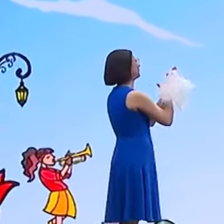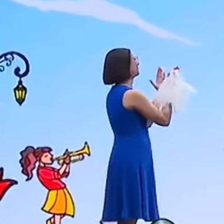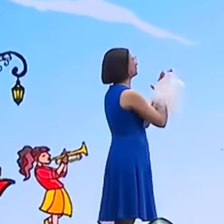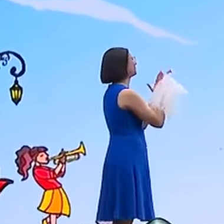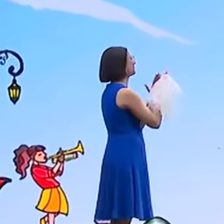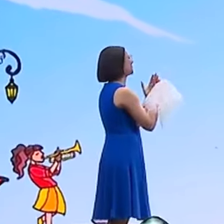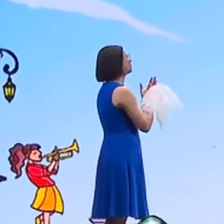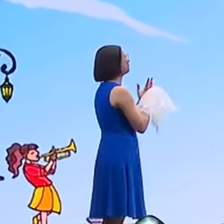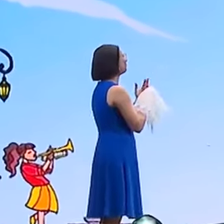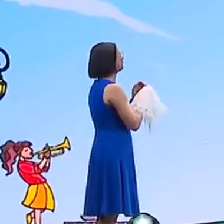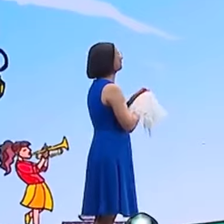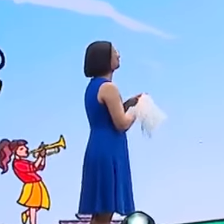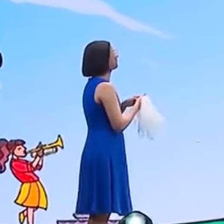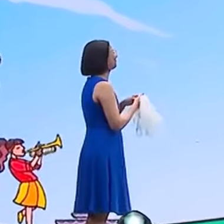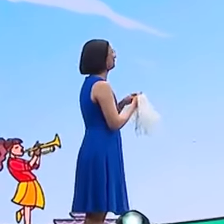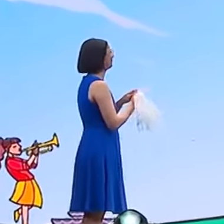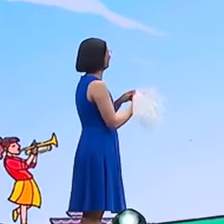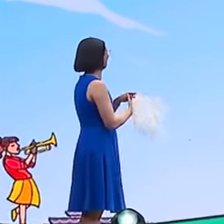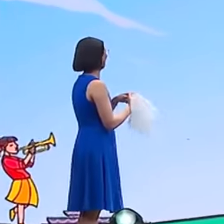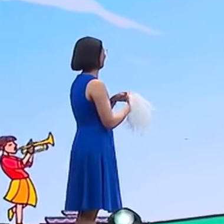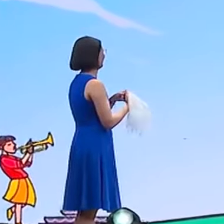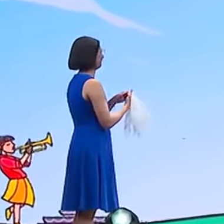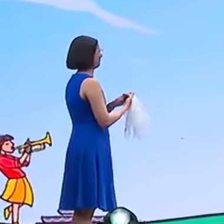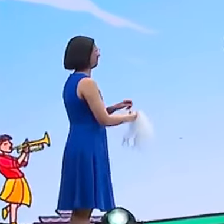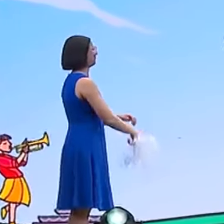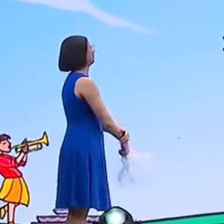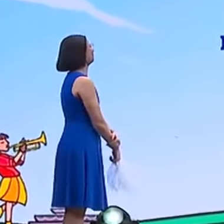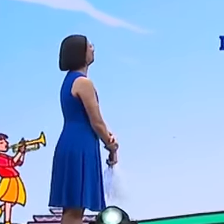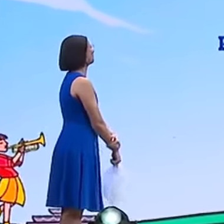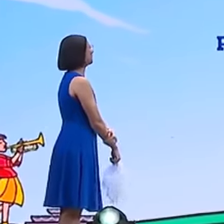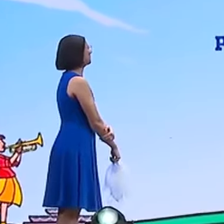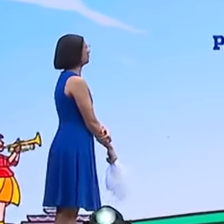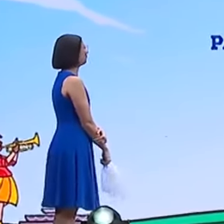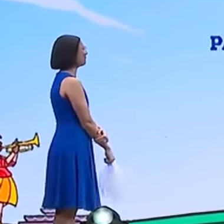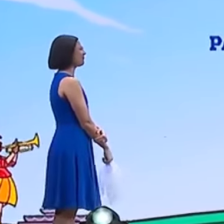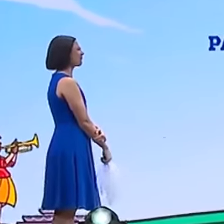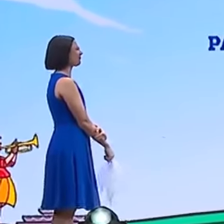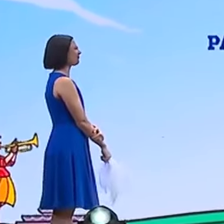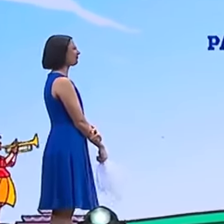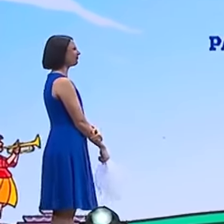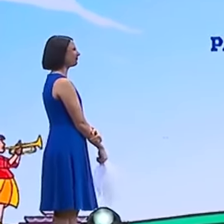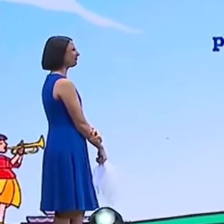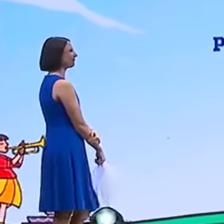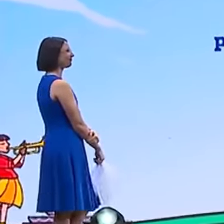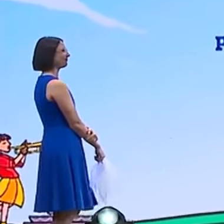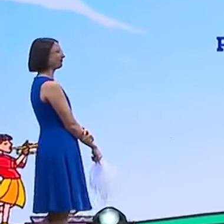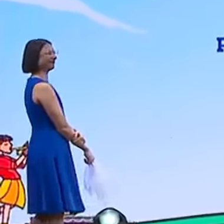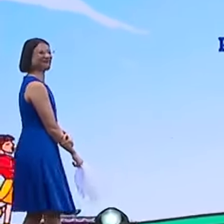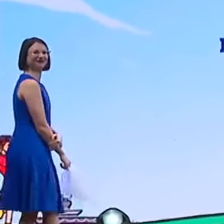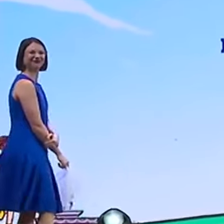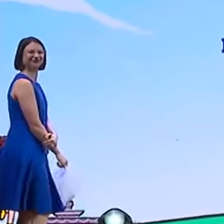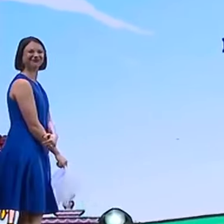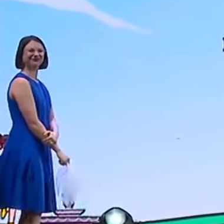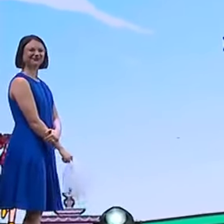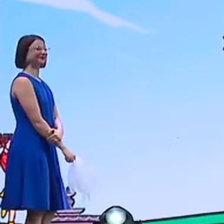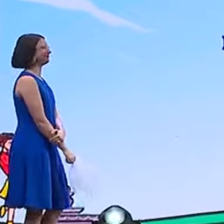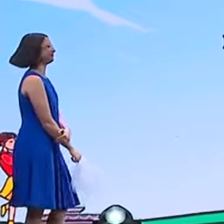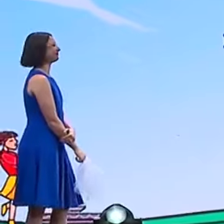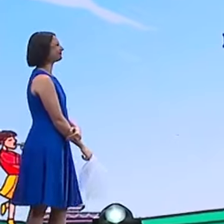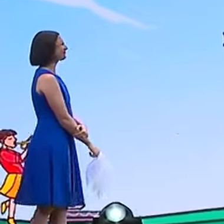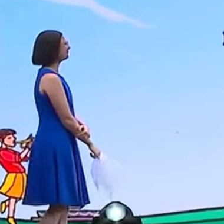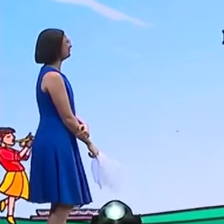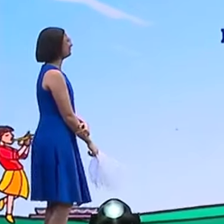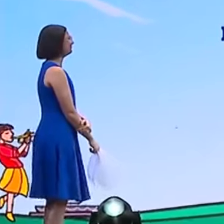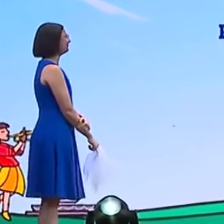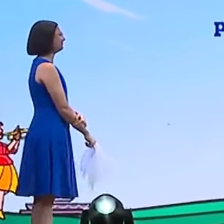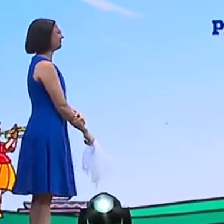elegante. Ahí vienen los artistas. Quienes interpretarán las canciones para este primer pie